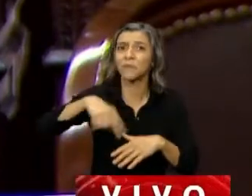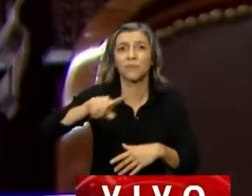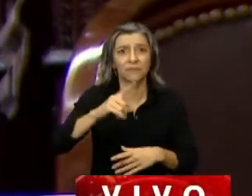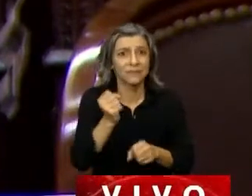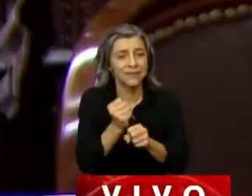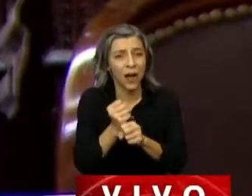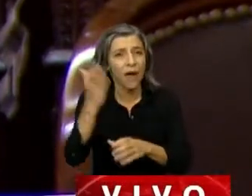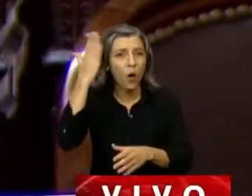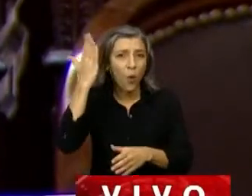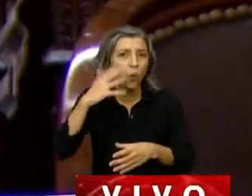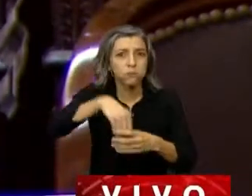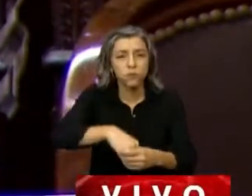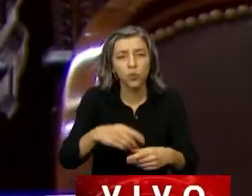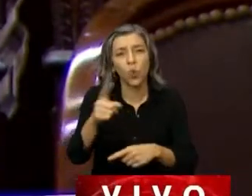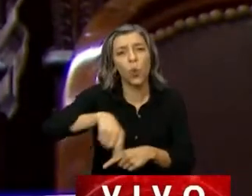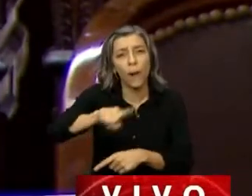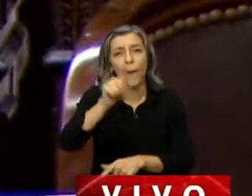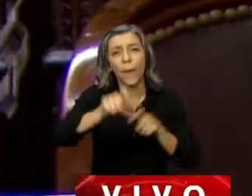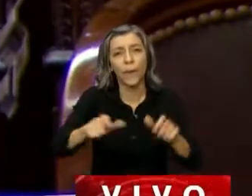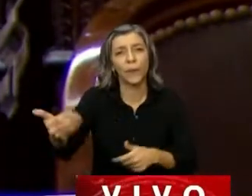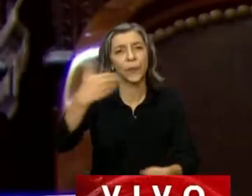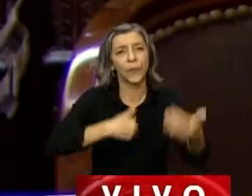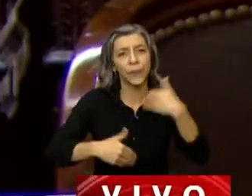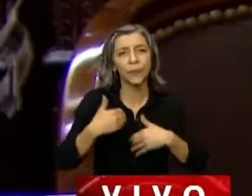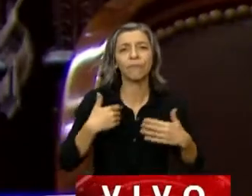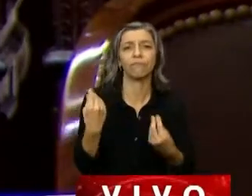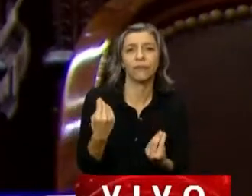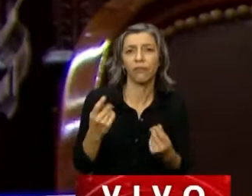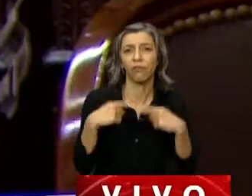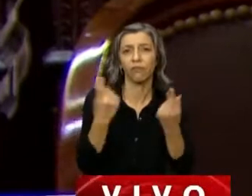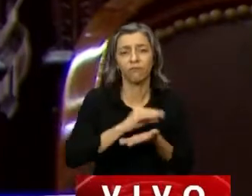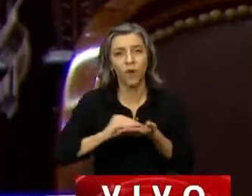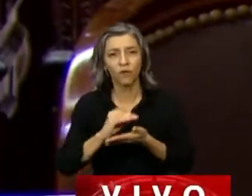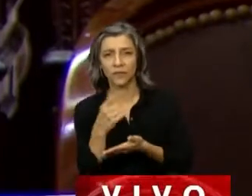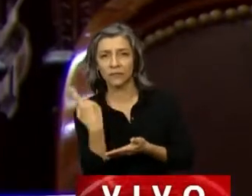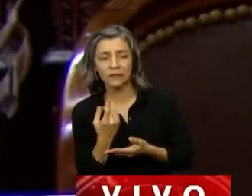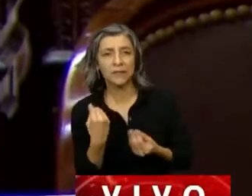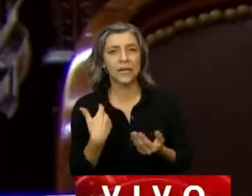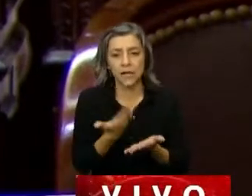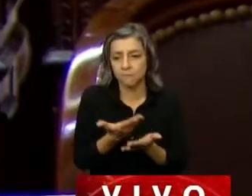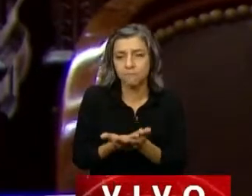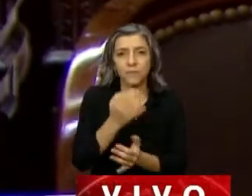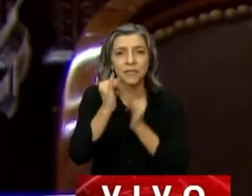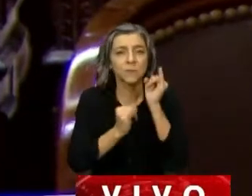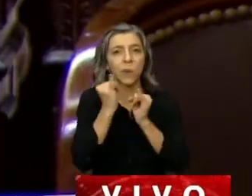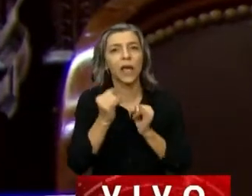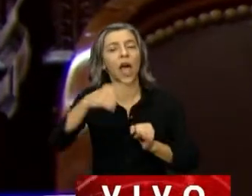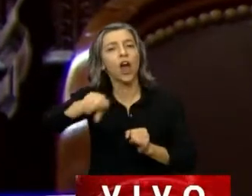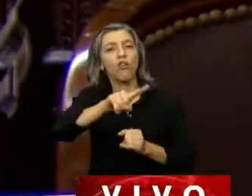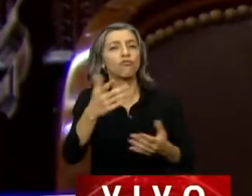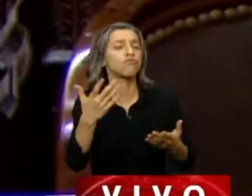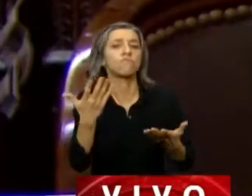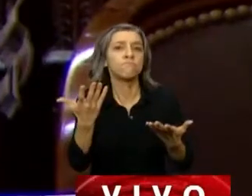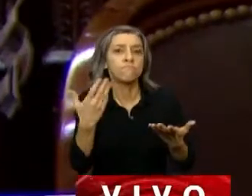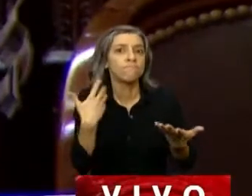nos han estado visitando en los despachos, que han hecho actividades, que han planteado lo que significa no poder contar con